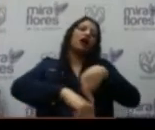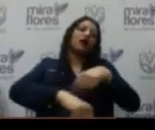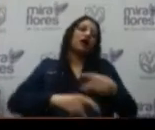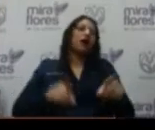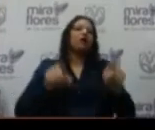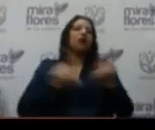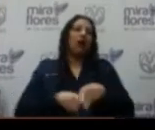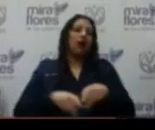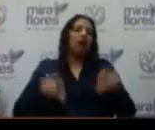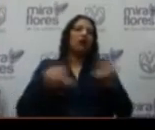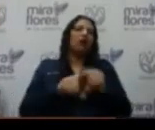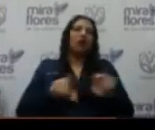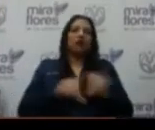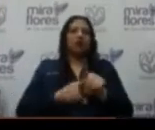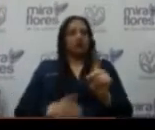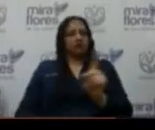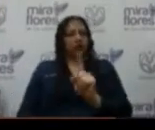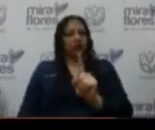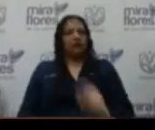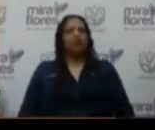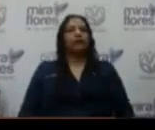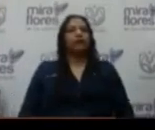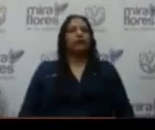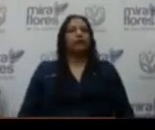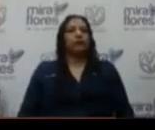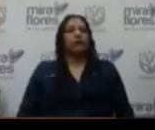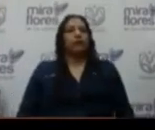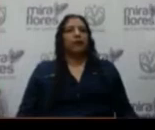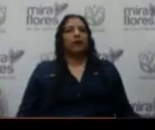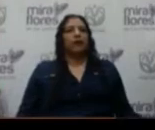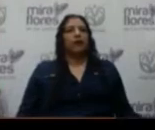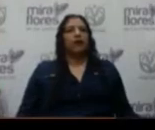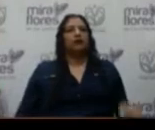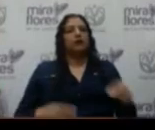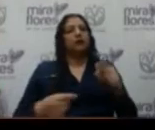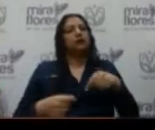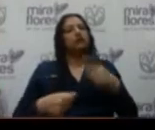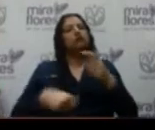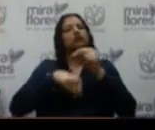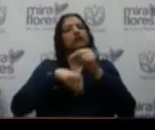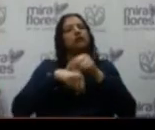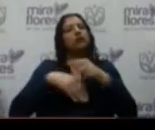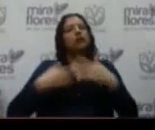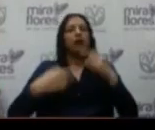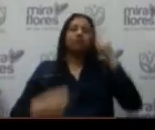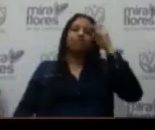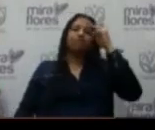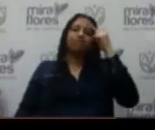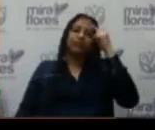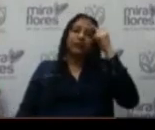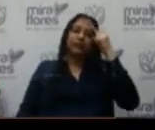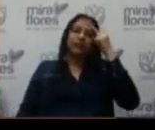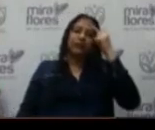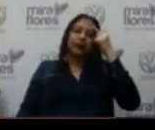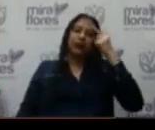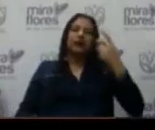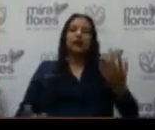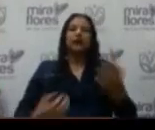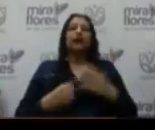monótona, nos tomamos un espacio para poder reflexionar en estos momentos